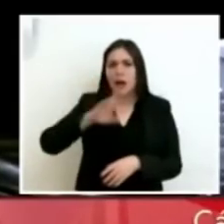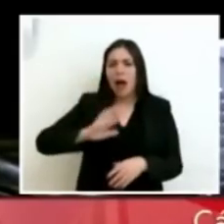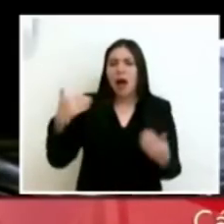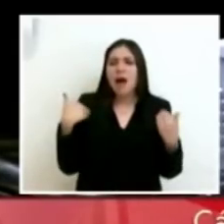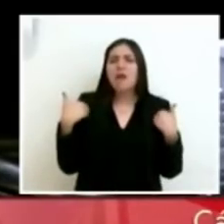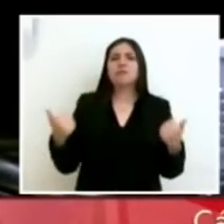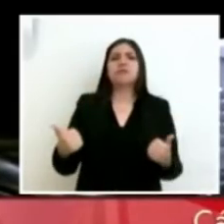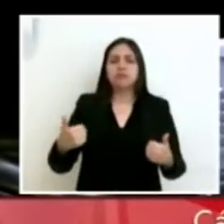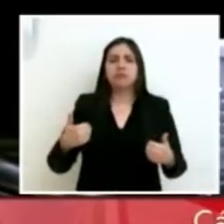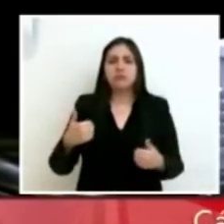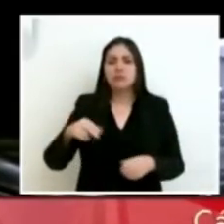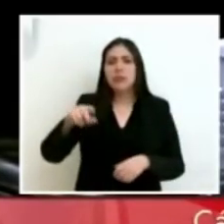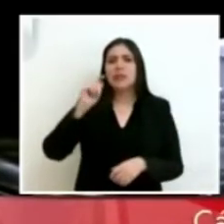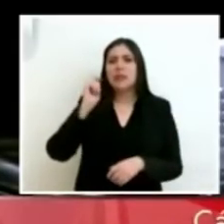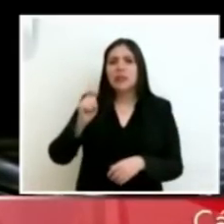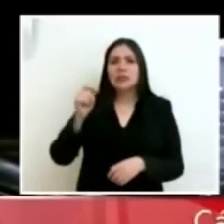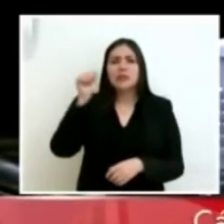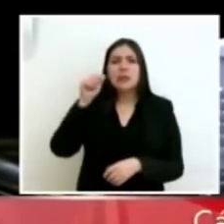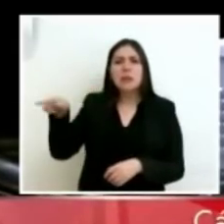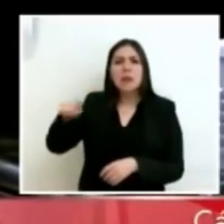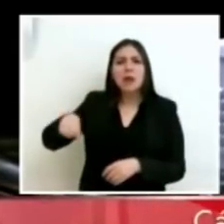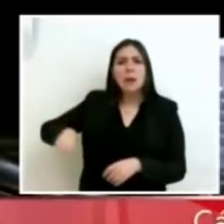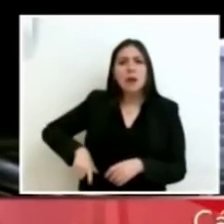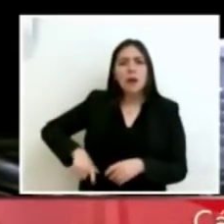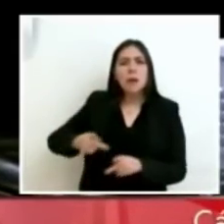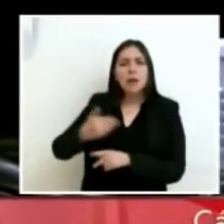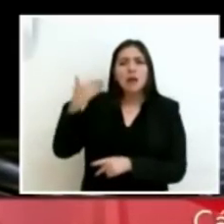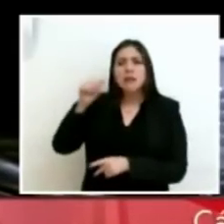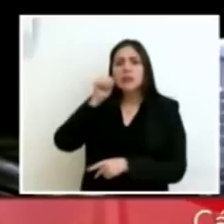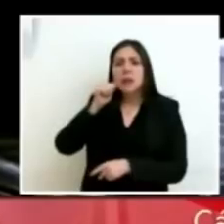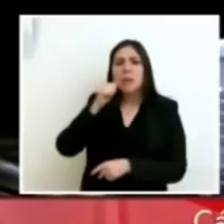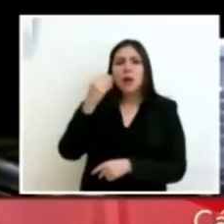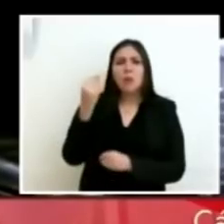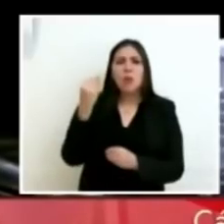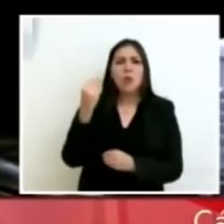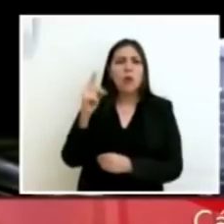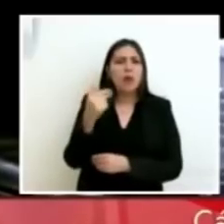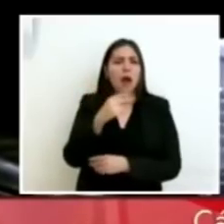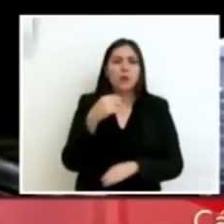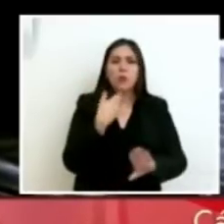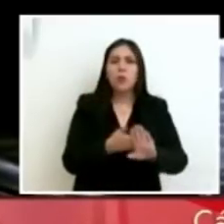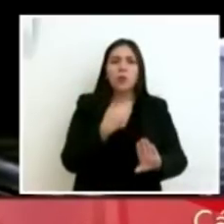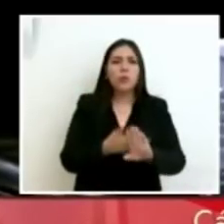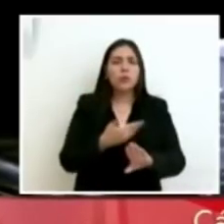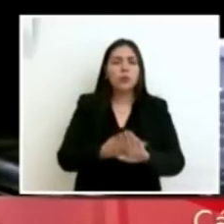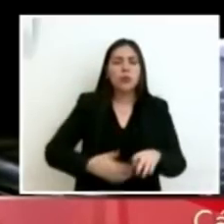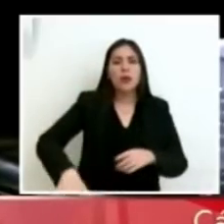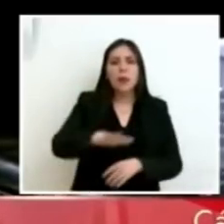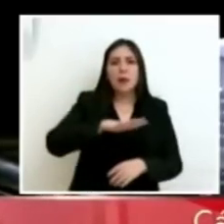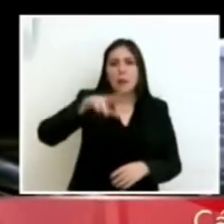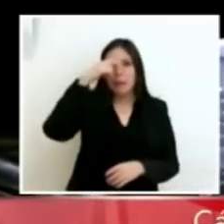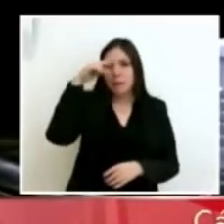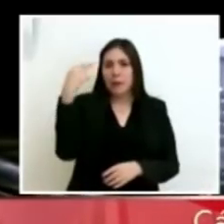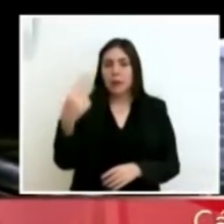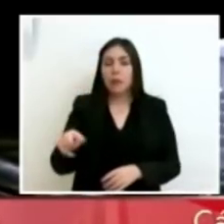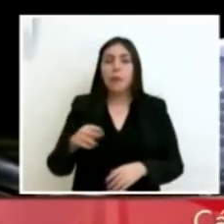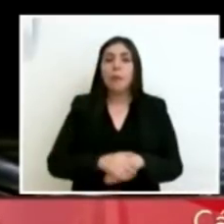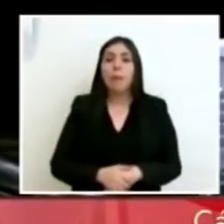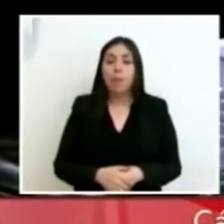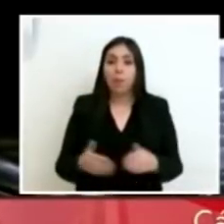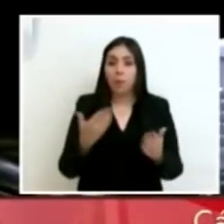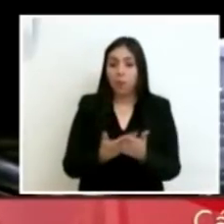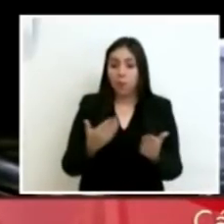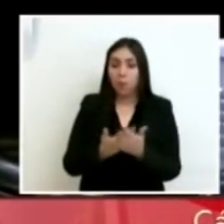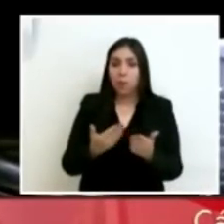causaron a nuestro país. Por ello, la mayoría del pueblo nos brindó nuevamente su confianza para impulsar esta reforma histórica. Es